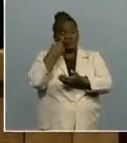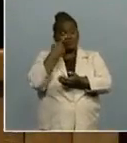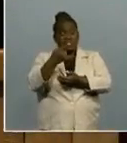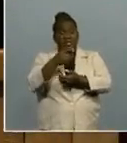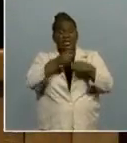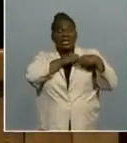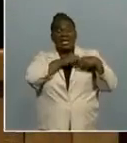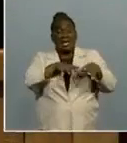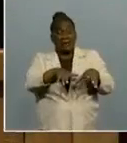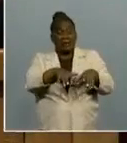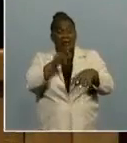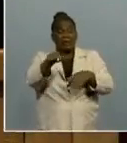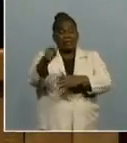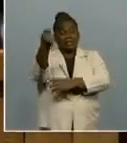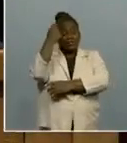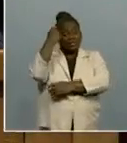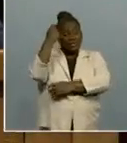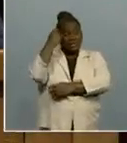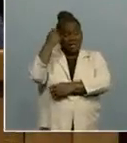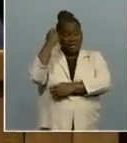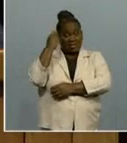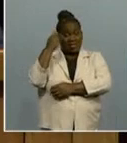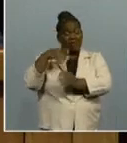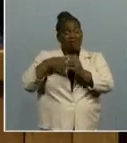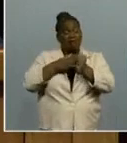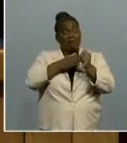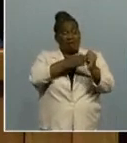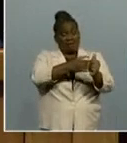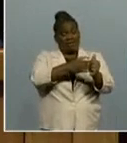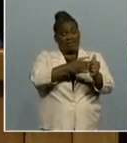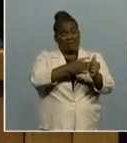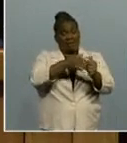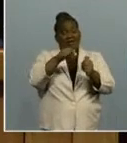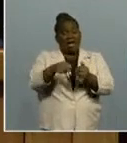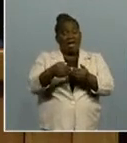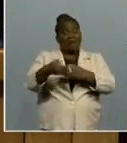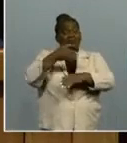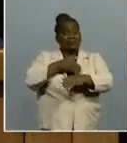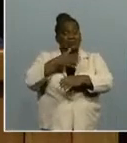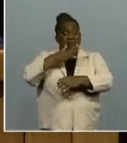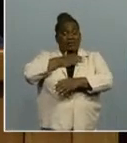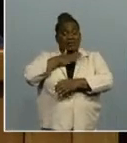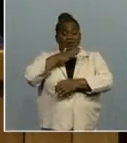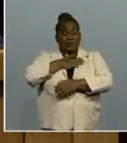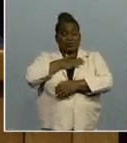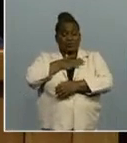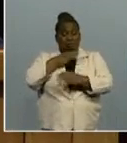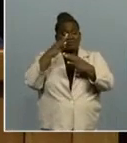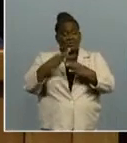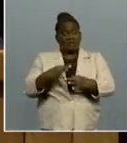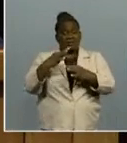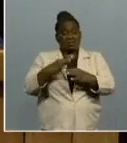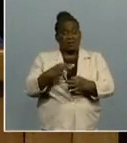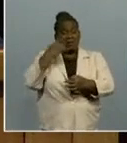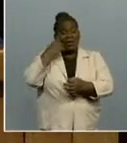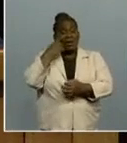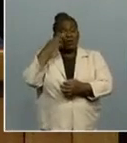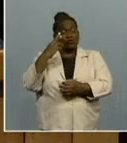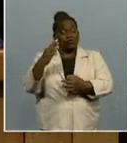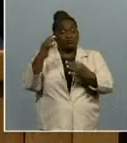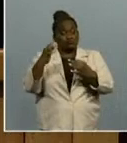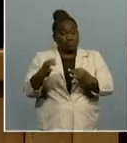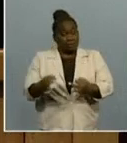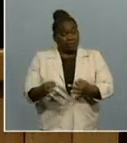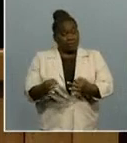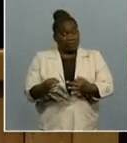ejemplo y entre las enseñanzas de los auténticos líderes que nos han precedido resalta siempre ese conocimiento oportuno y